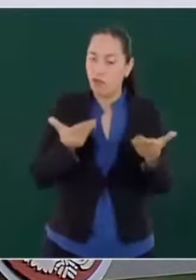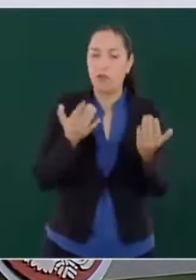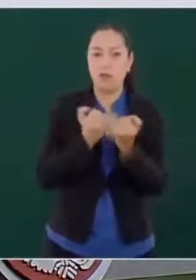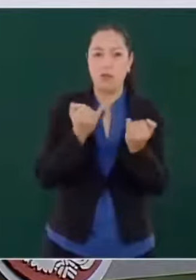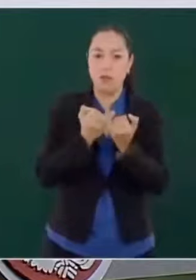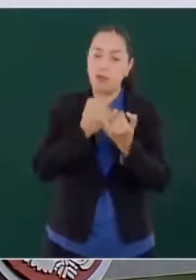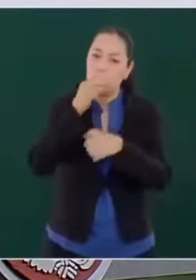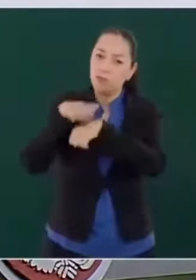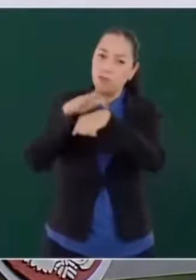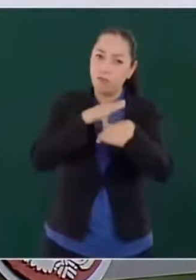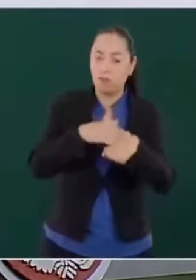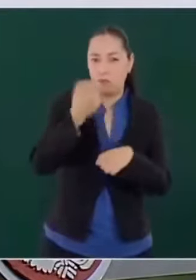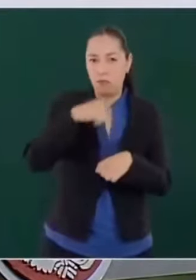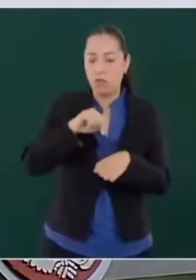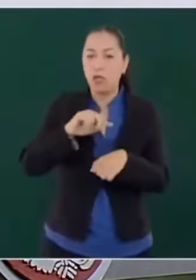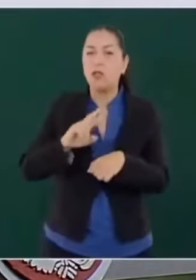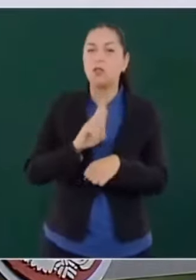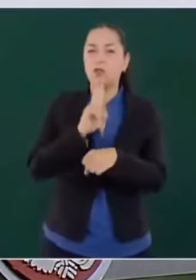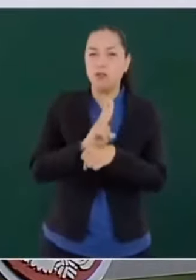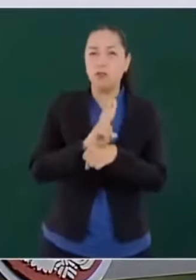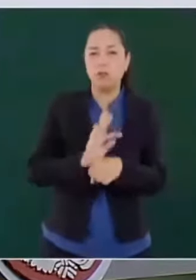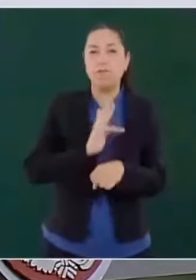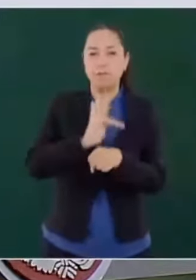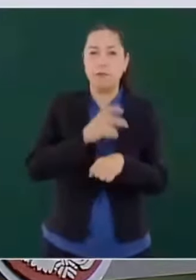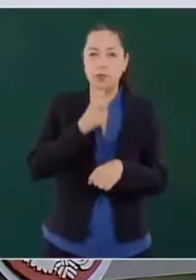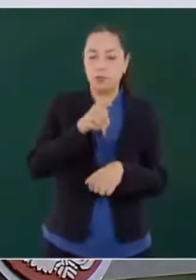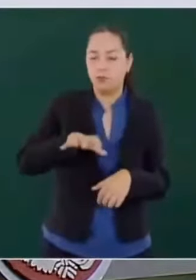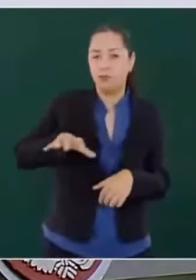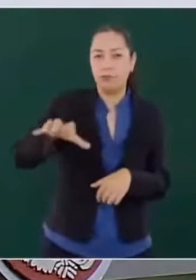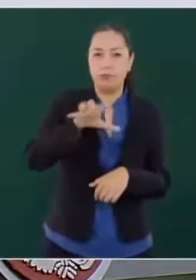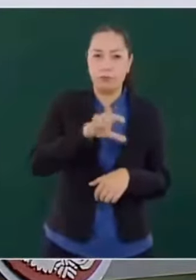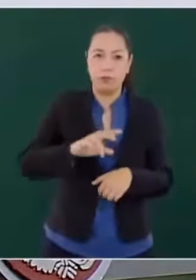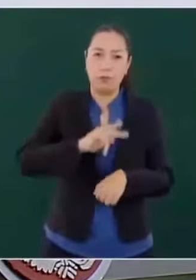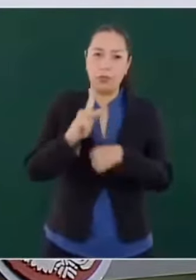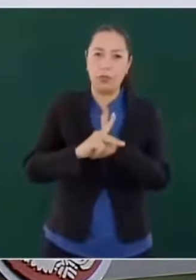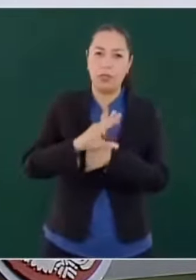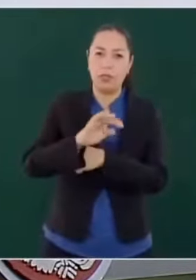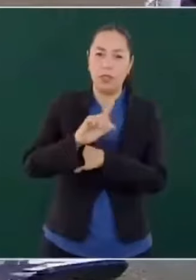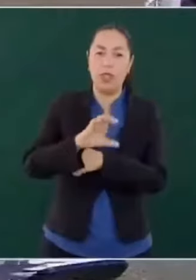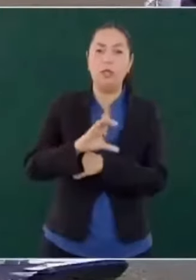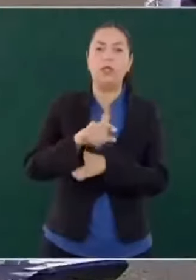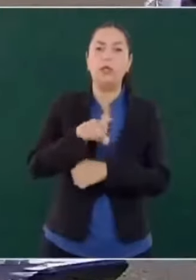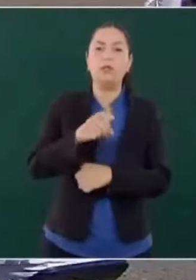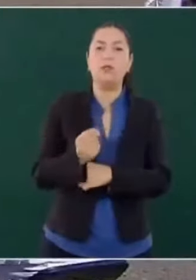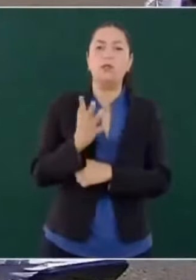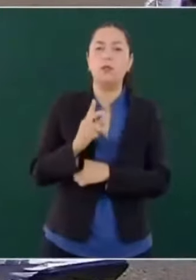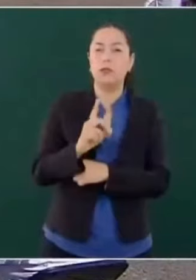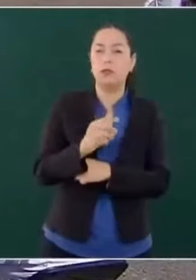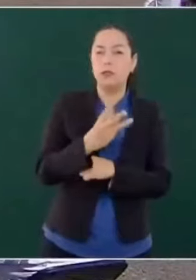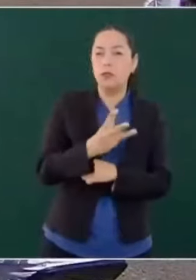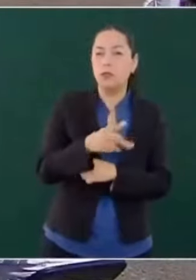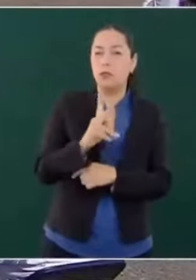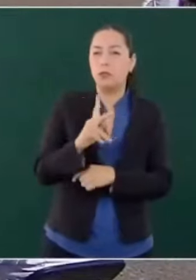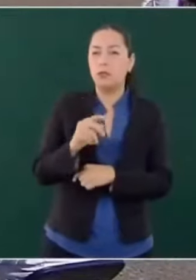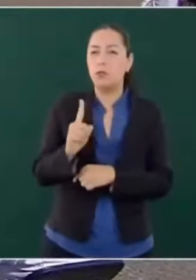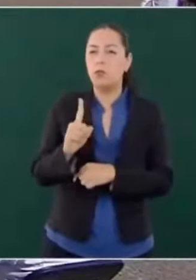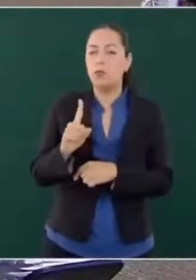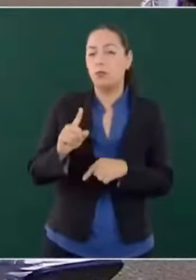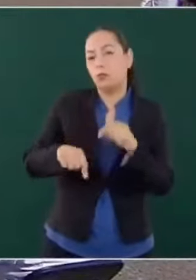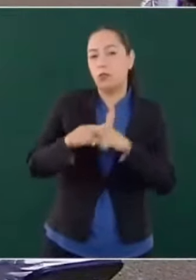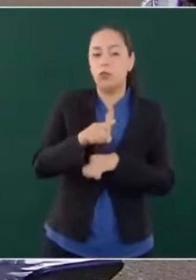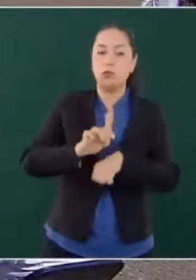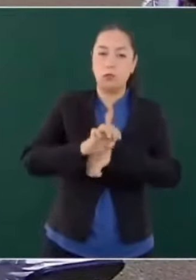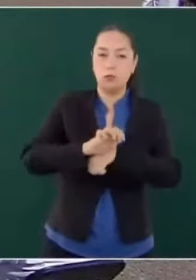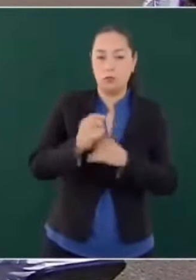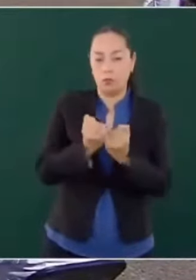el respaldo de las cancillerías y de los países de CELAC, que son 33, bueno, excepto Ecuador, por supuesto.